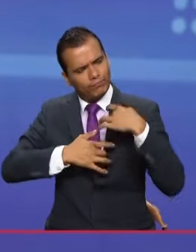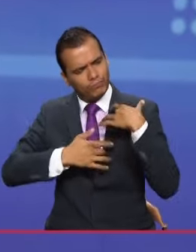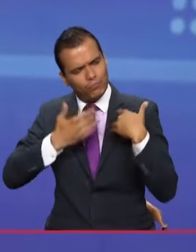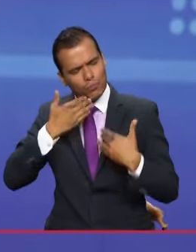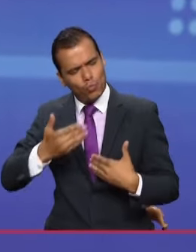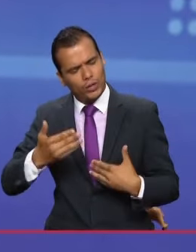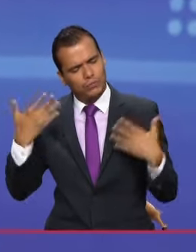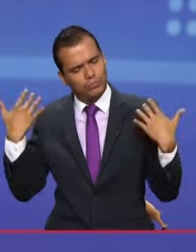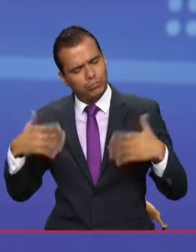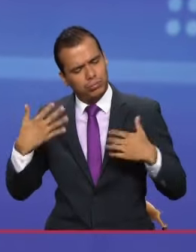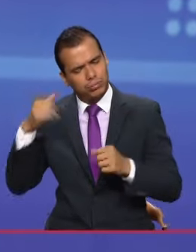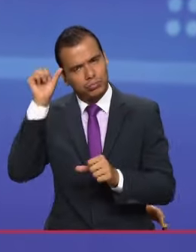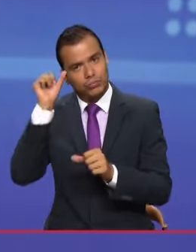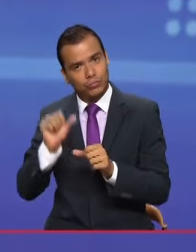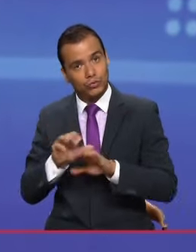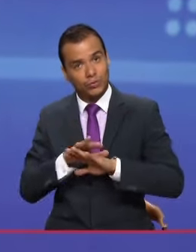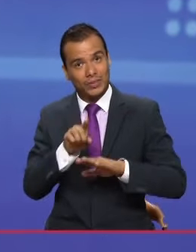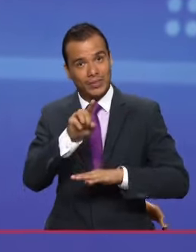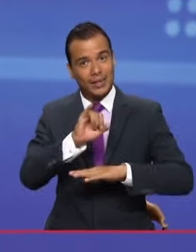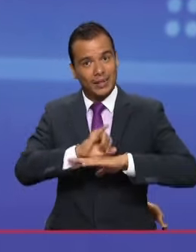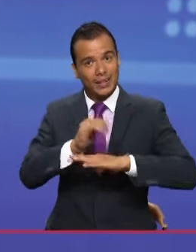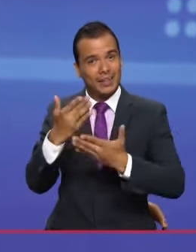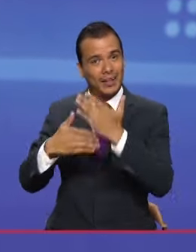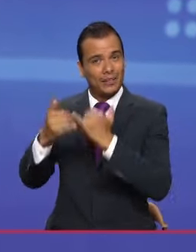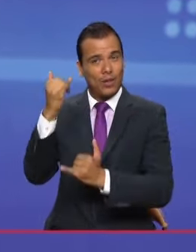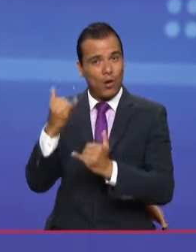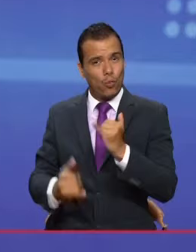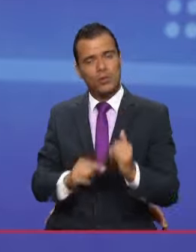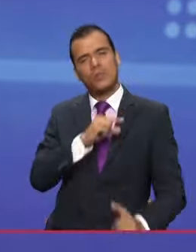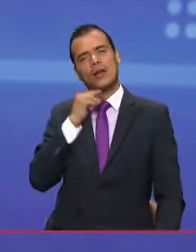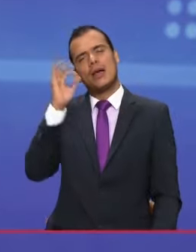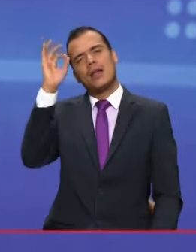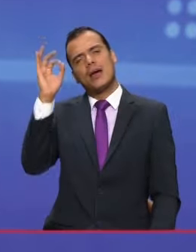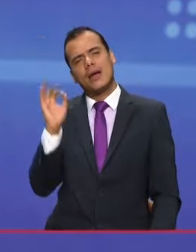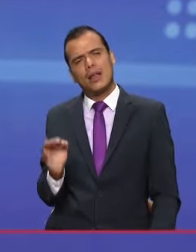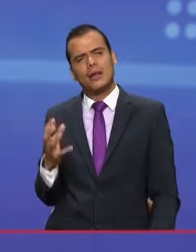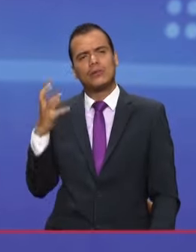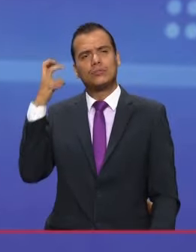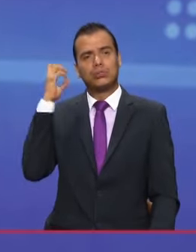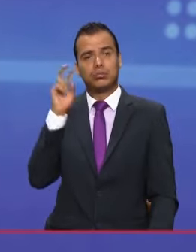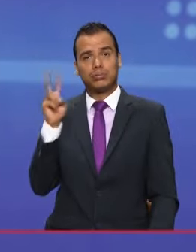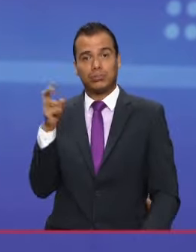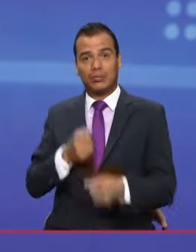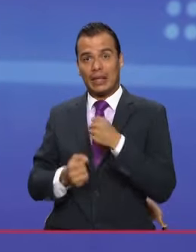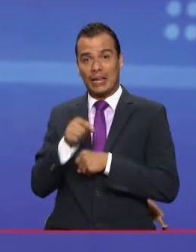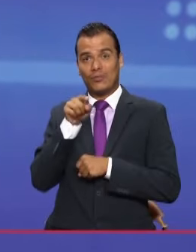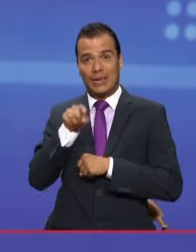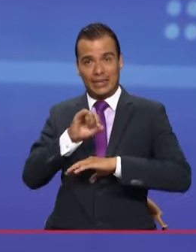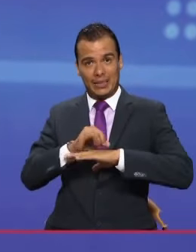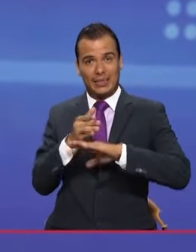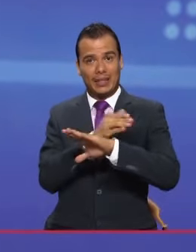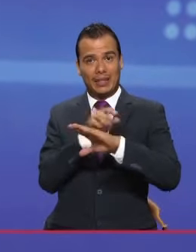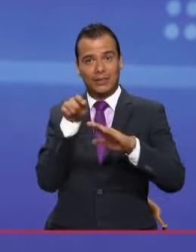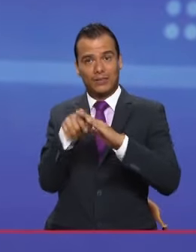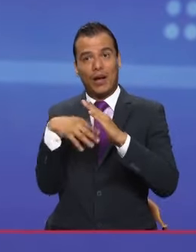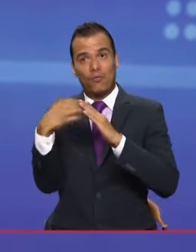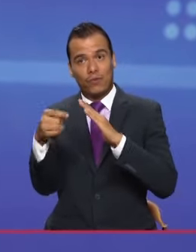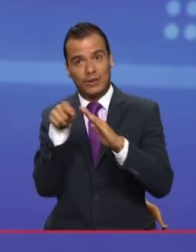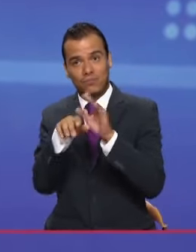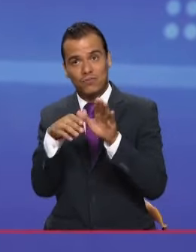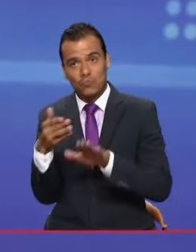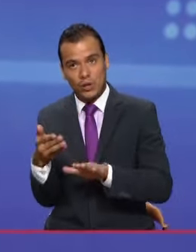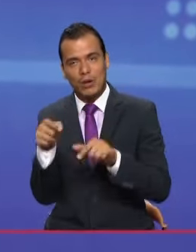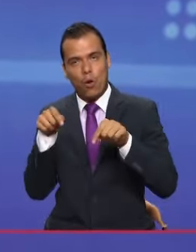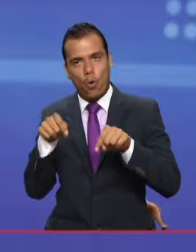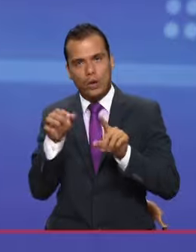parroquia El Buen Pastor iglesia donde ofreció sus últimas eucaristías hace 22 años se lleva a cabo una misa en su honor